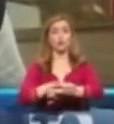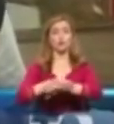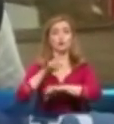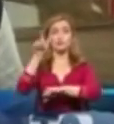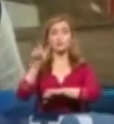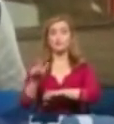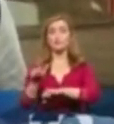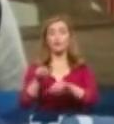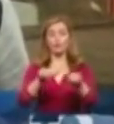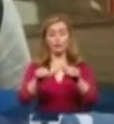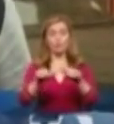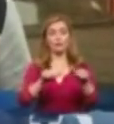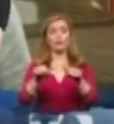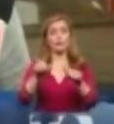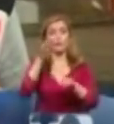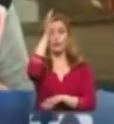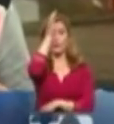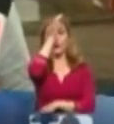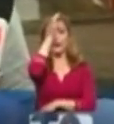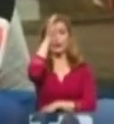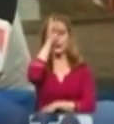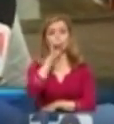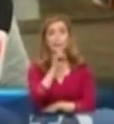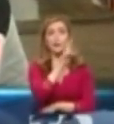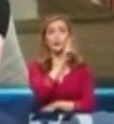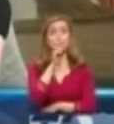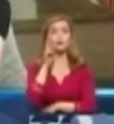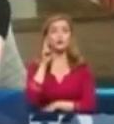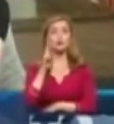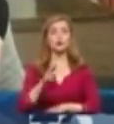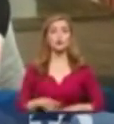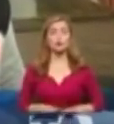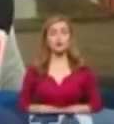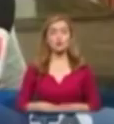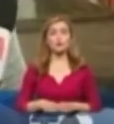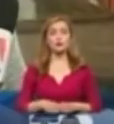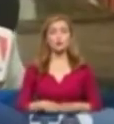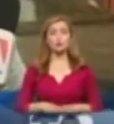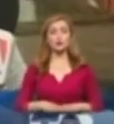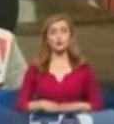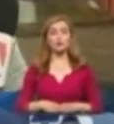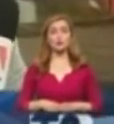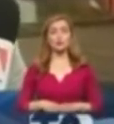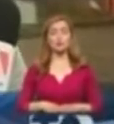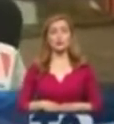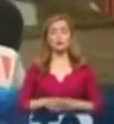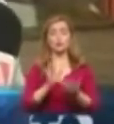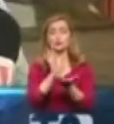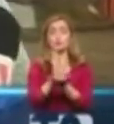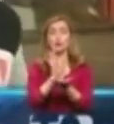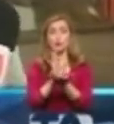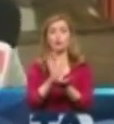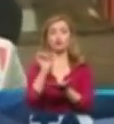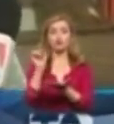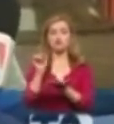las personas que administraba esta clínica y quien estaría vinculado, de acuerdo a las primeras